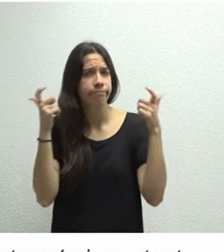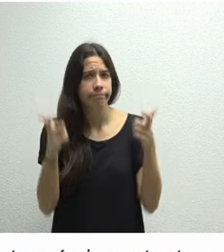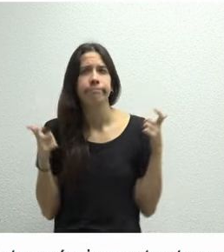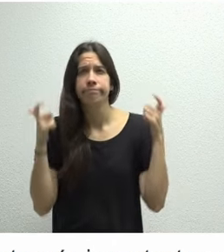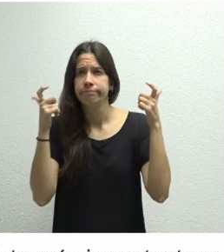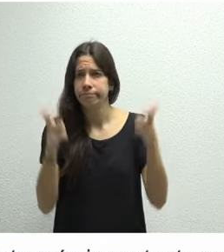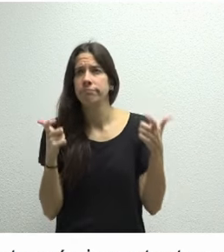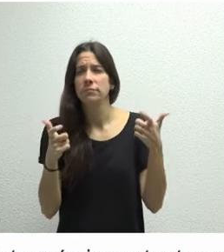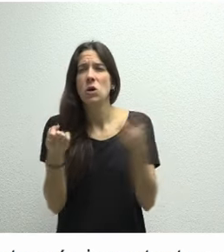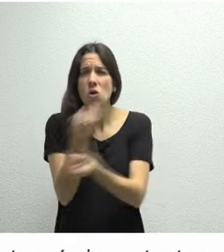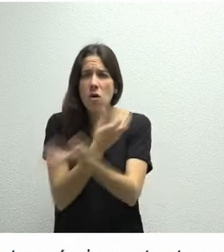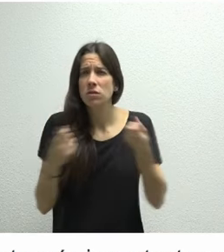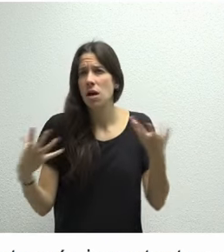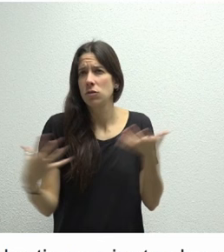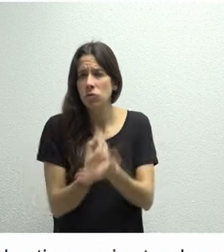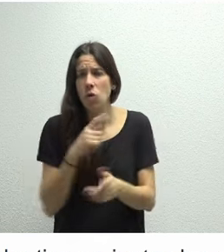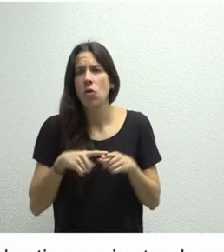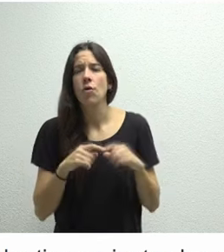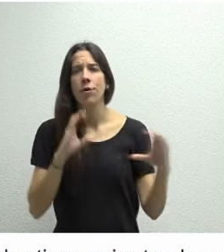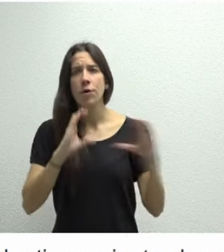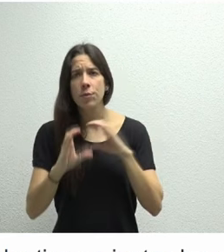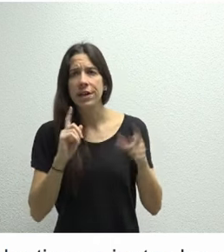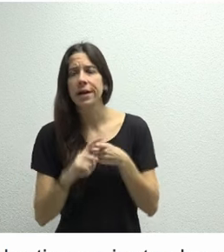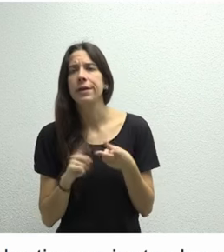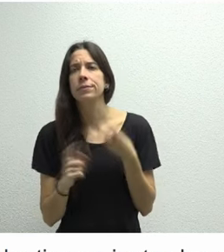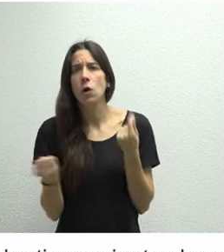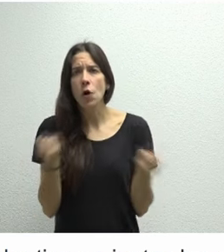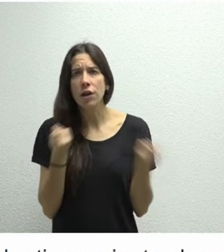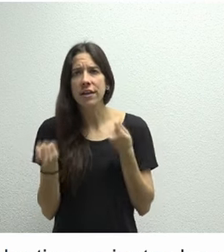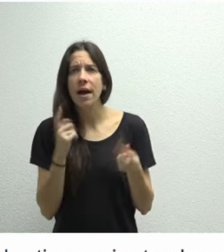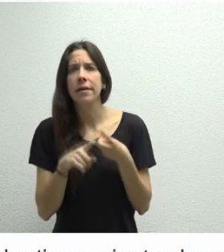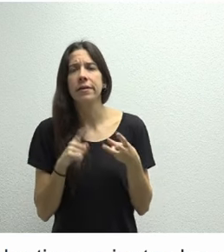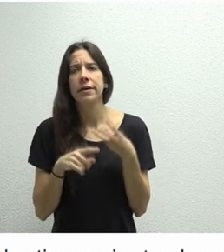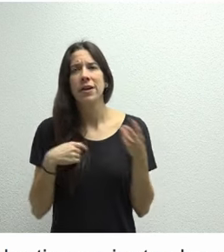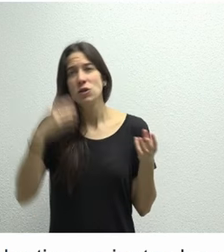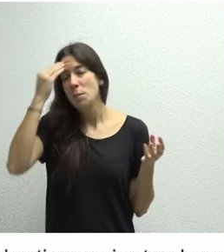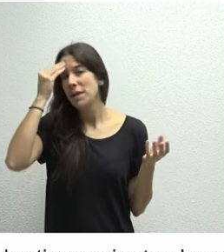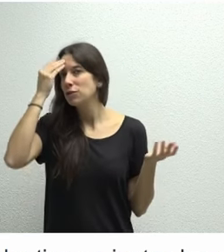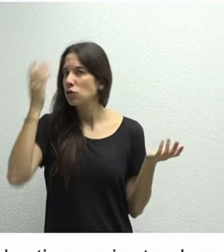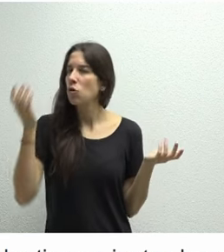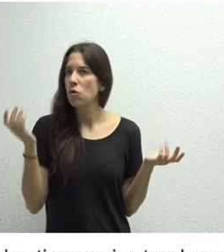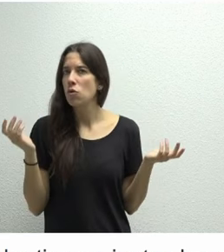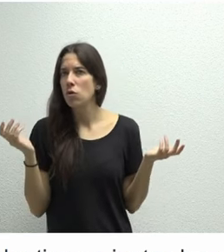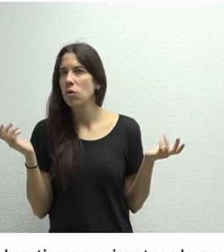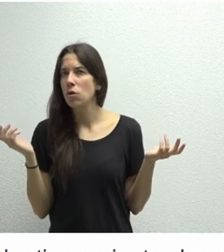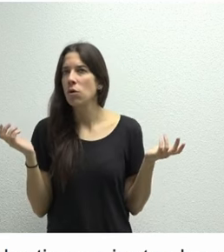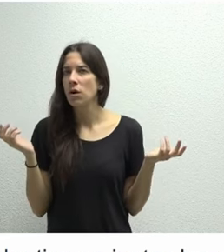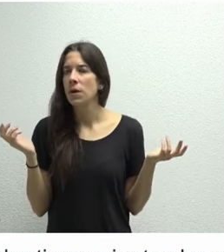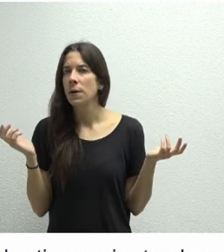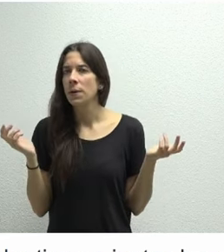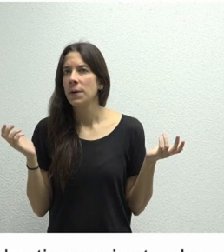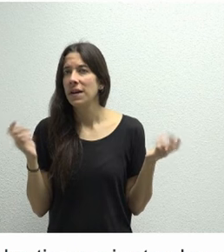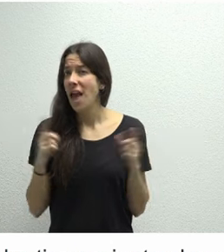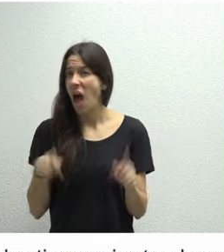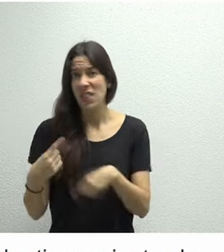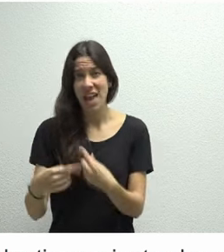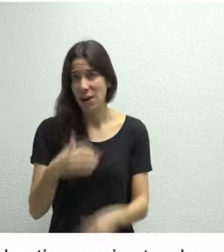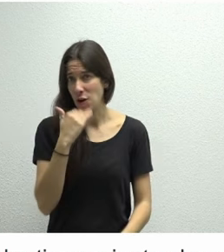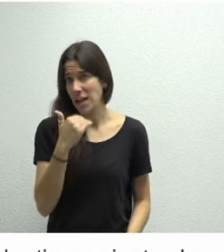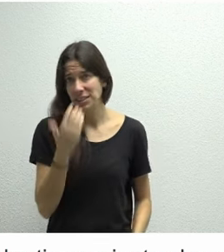vale comunicarnos y coordinarnos eh yo creo que Eh bueno a diario